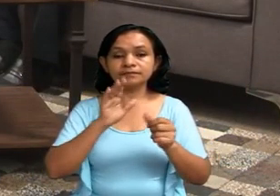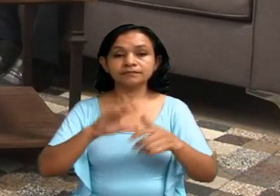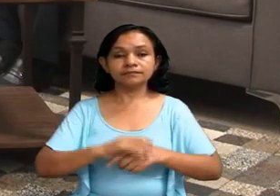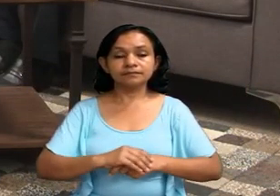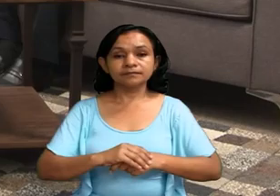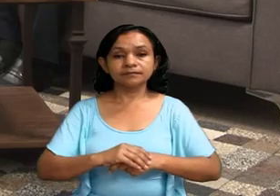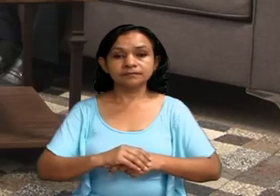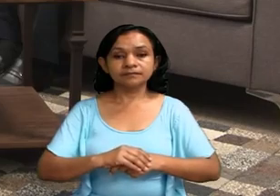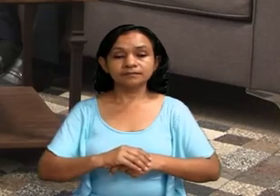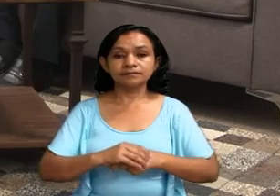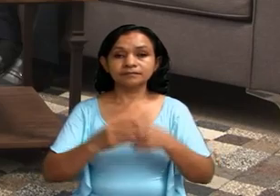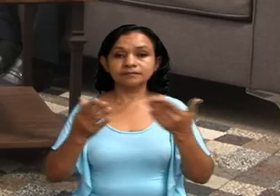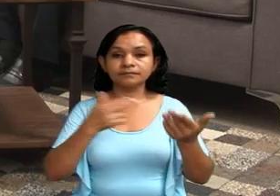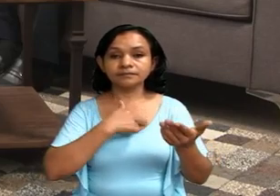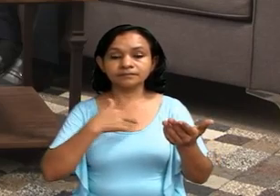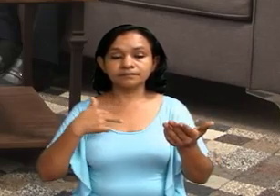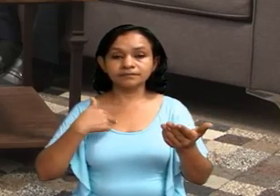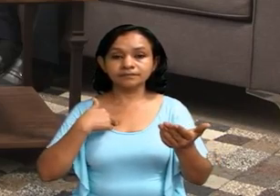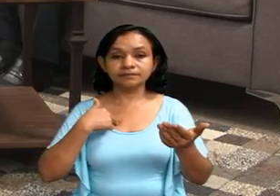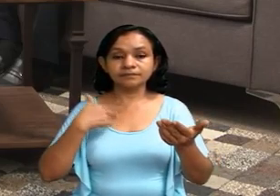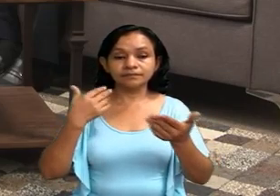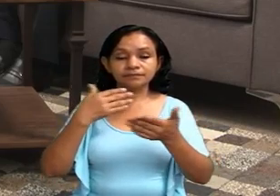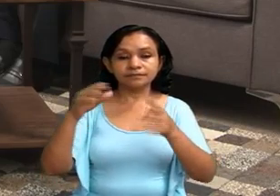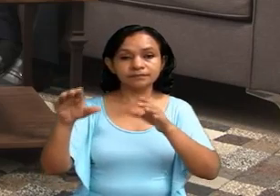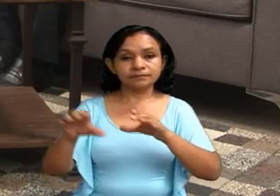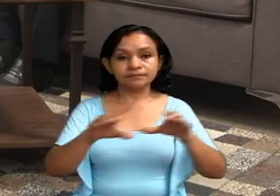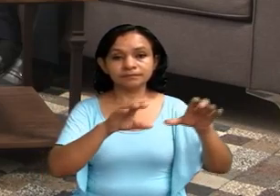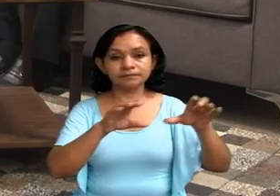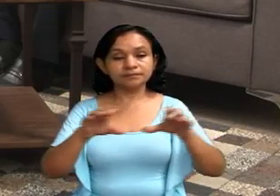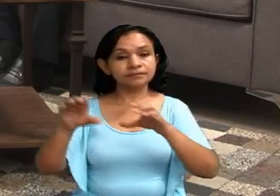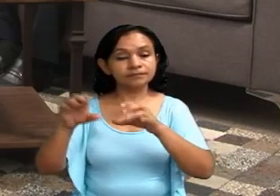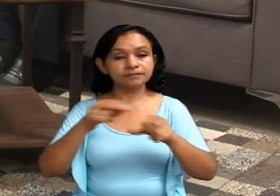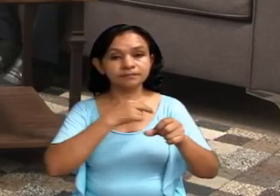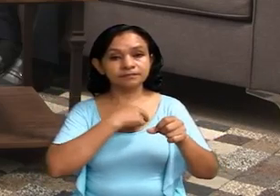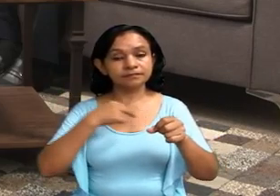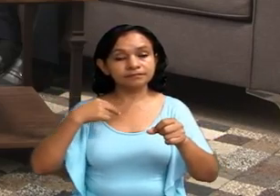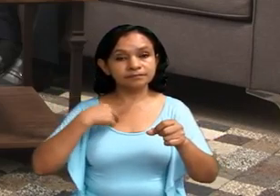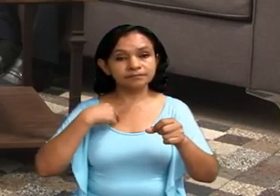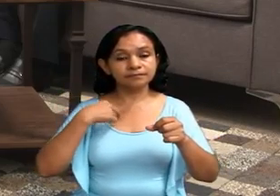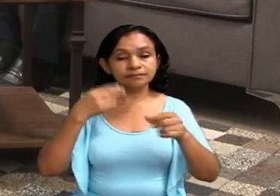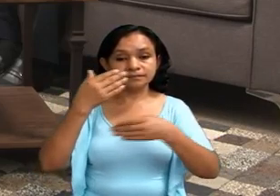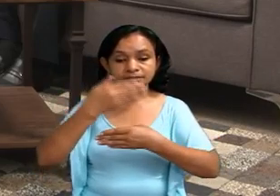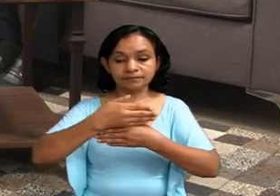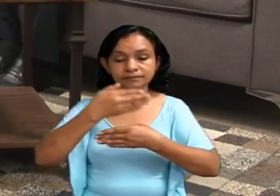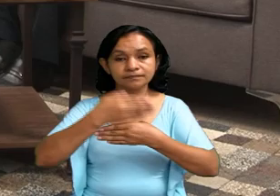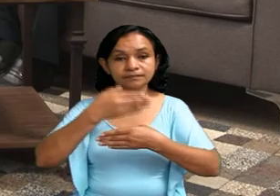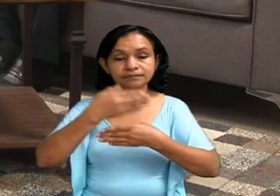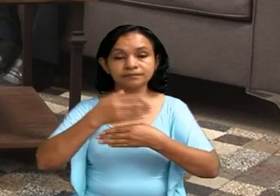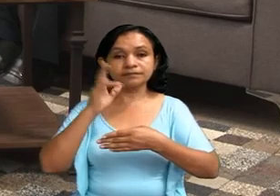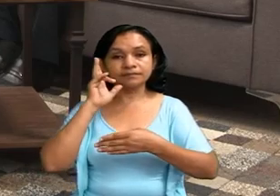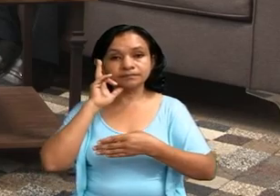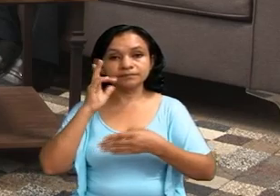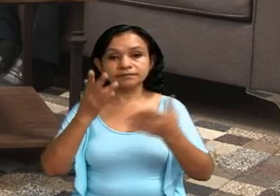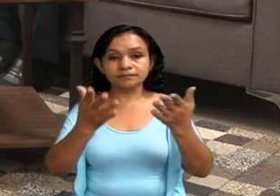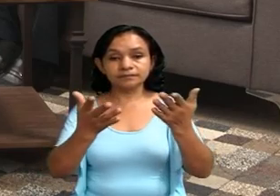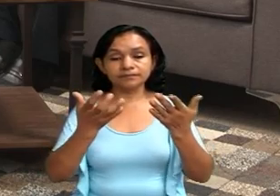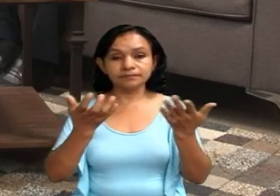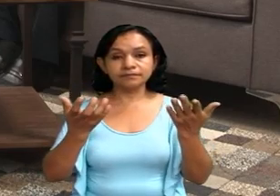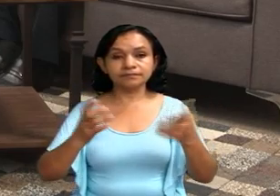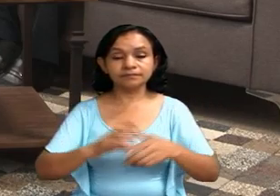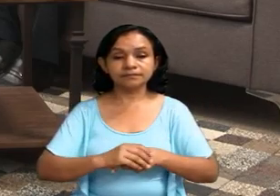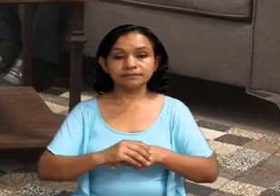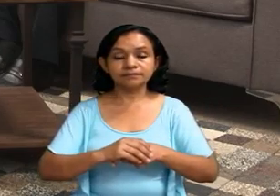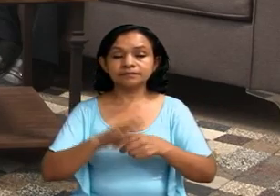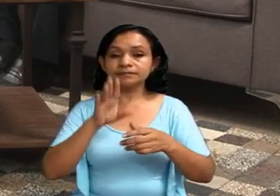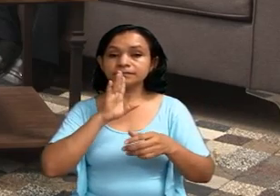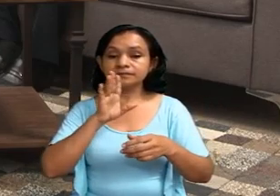también, bueno, usted nos adelantaban algunas actividades que ya se han venido realizando de parte del Teatro Nacional Rubén Darío, pero que quisiera